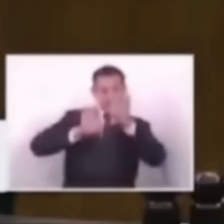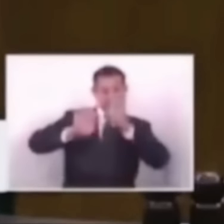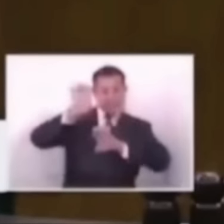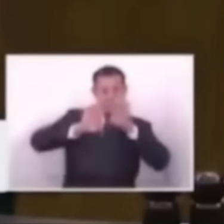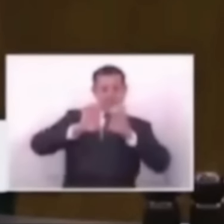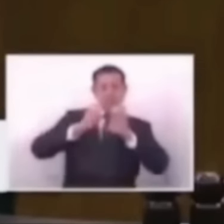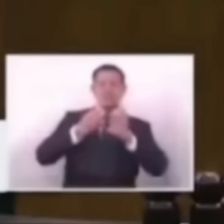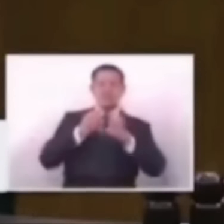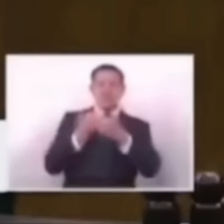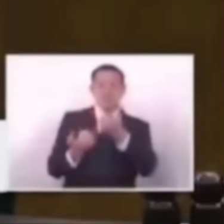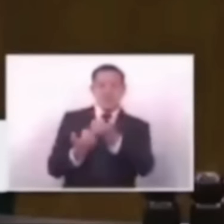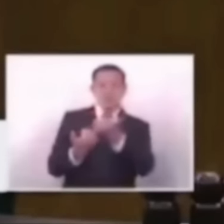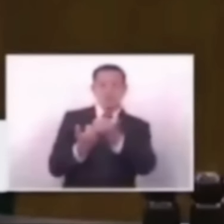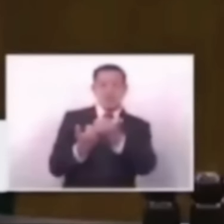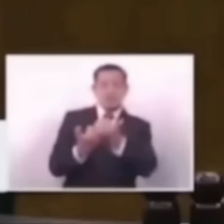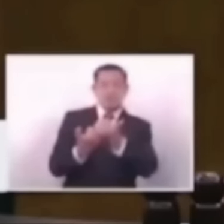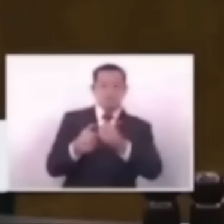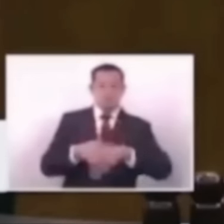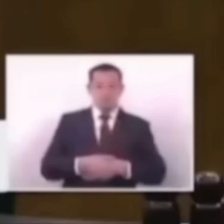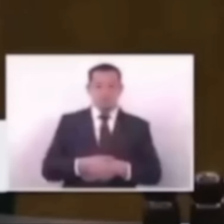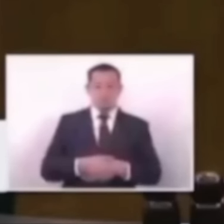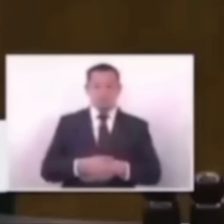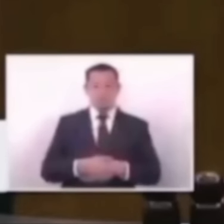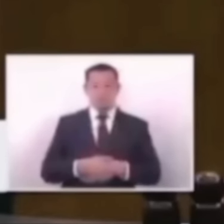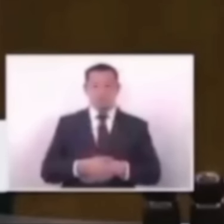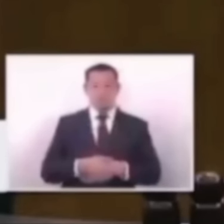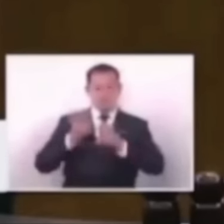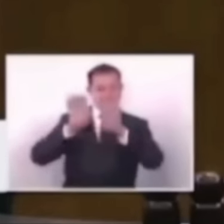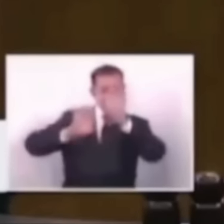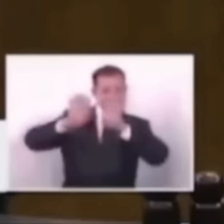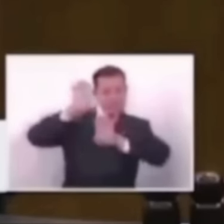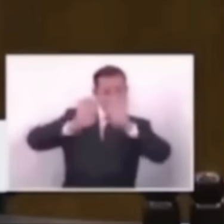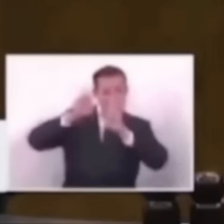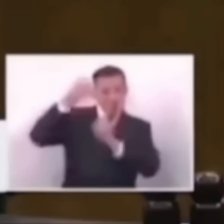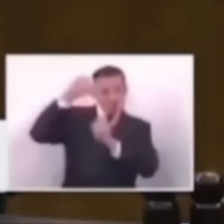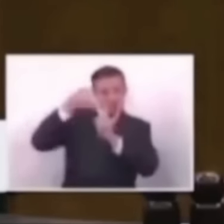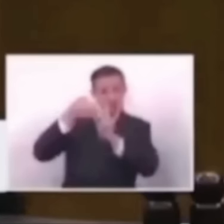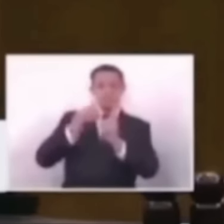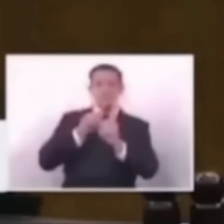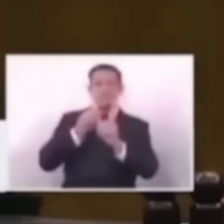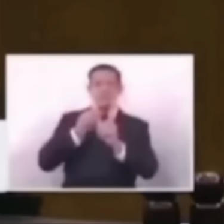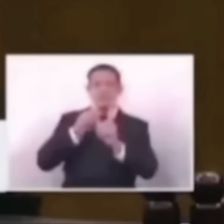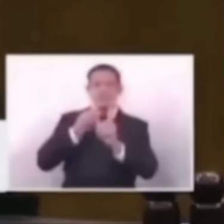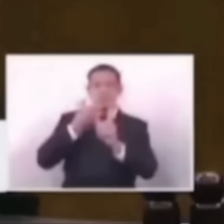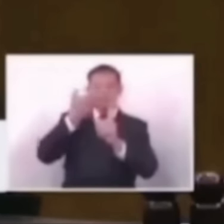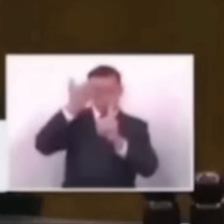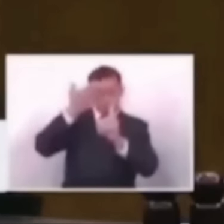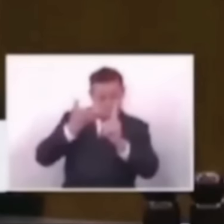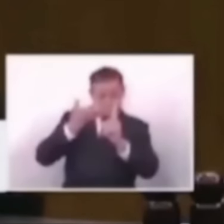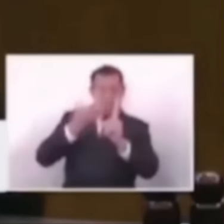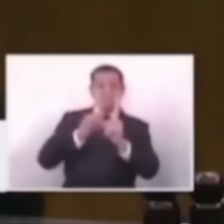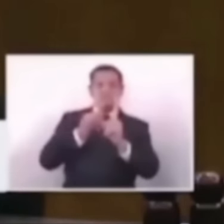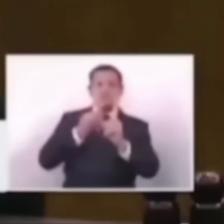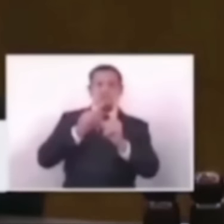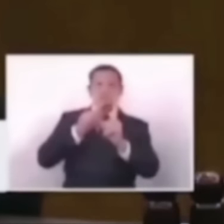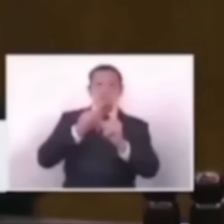bien Por quién mete la mano evalúe bien a quién le rinde pleitesía Y a quién le va a besar